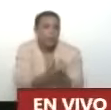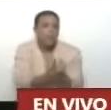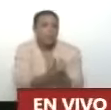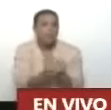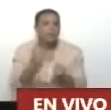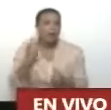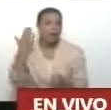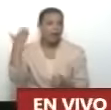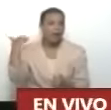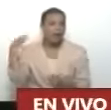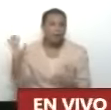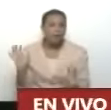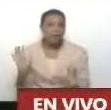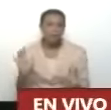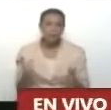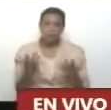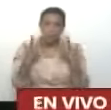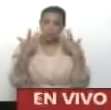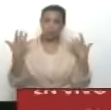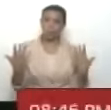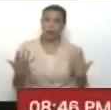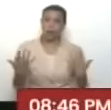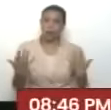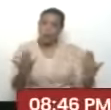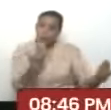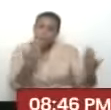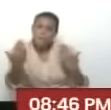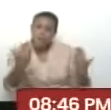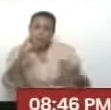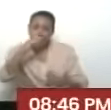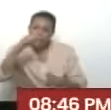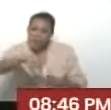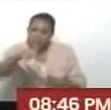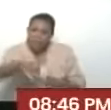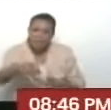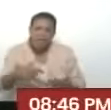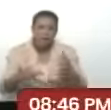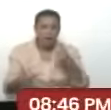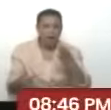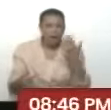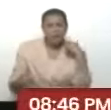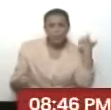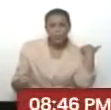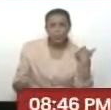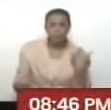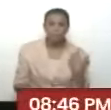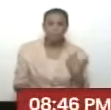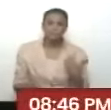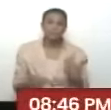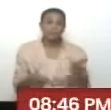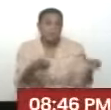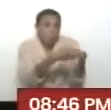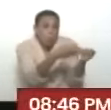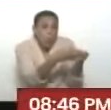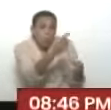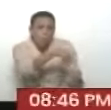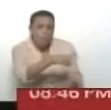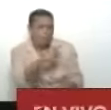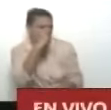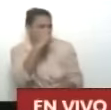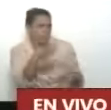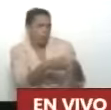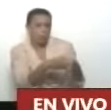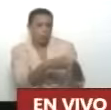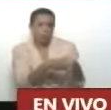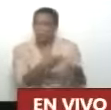entero. Por eso es que genera tantas reacciones en el mundo que nos vean a los venezolanos unidos. No nos quieren ver unidos, Génesis. Así es. No nos quieren ver unidos,